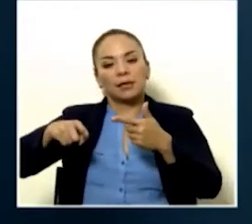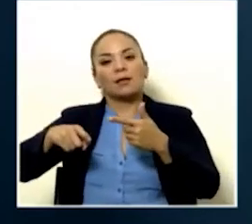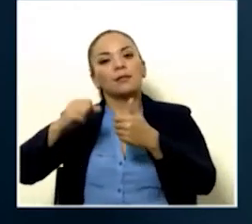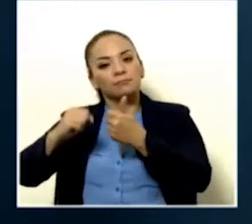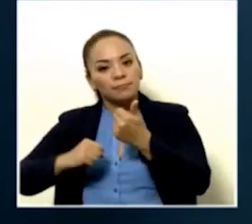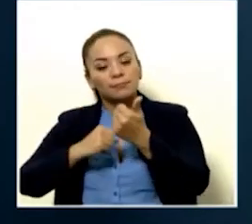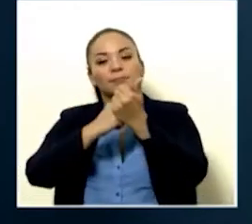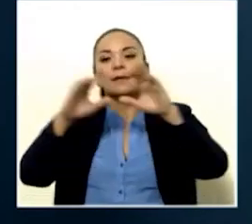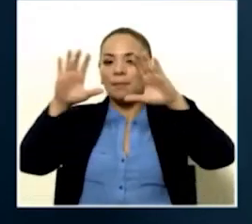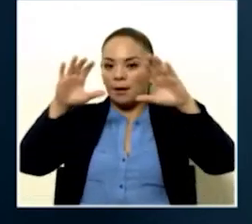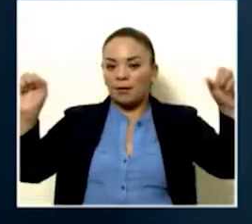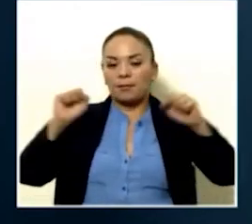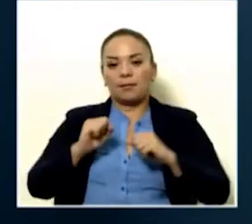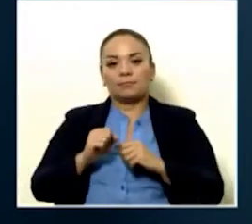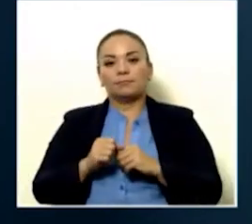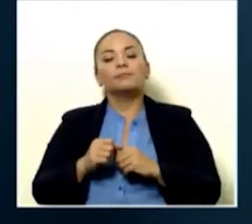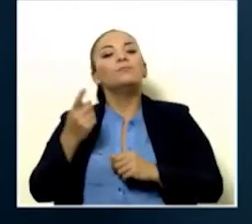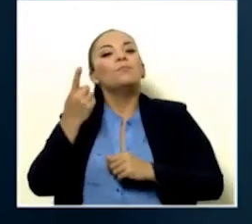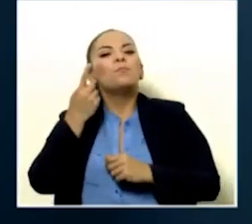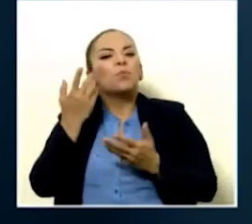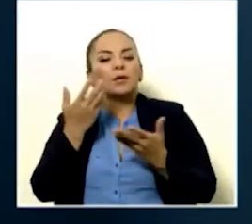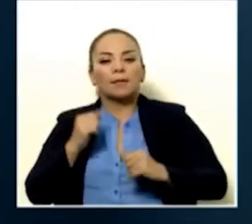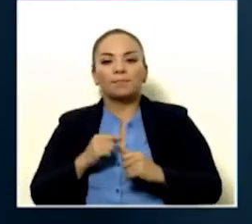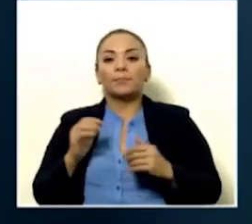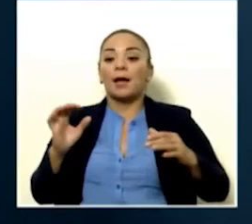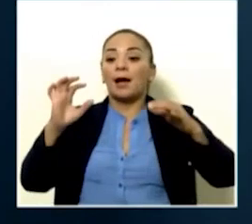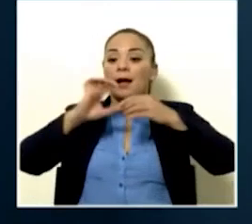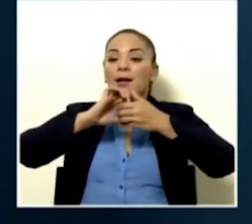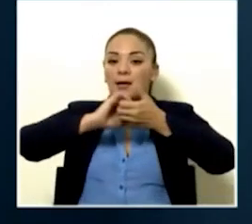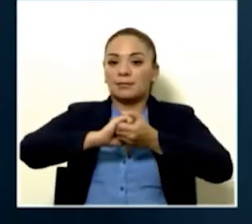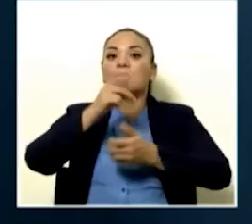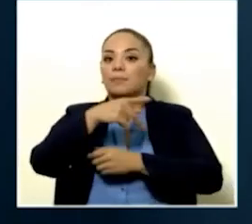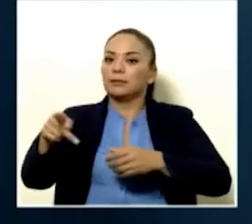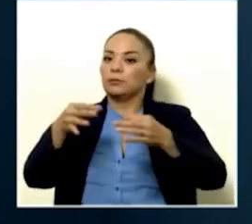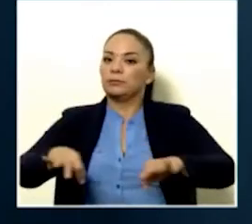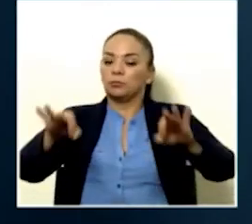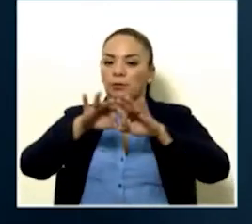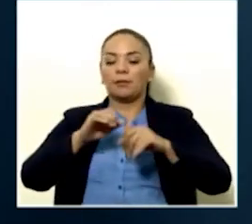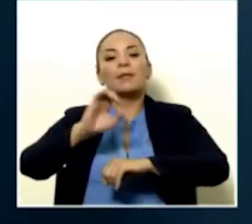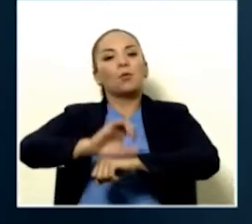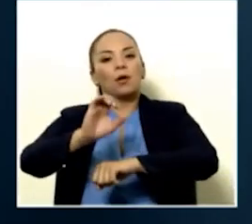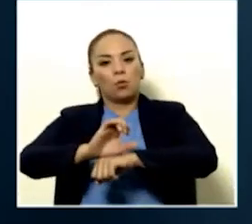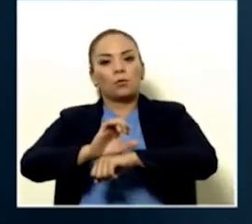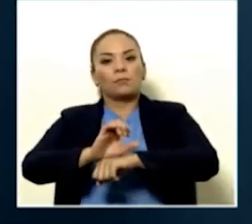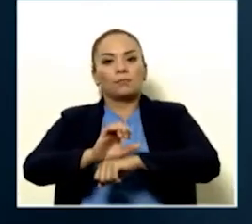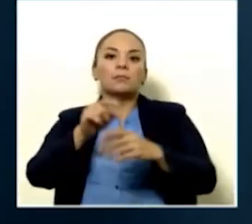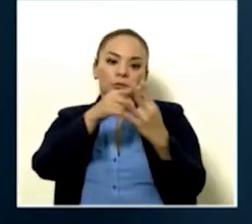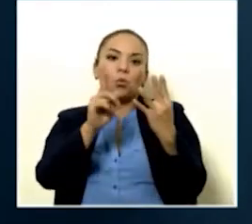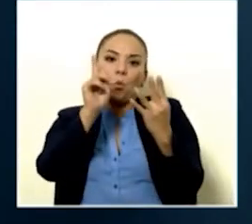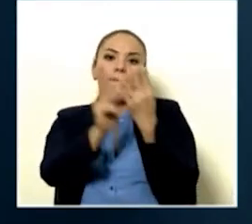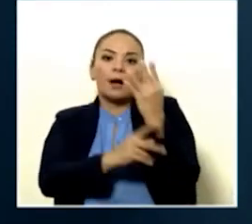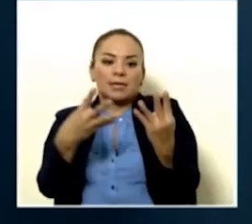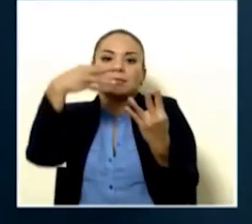esa embajada en virtud de nuestra aplicación a la Alianza del Pacífico, siendo Ecuador uno de los miembros